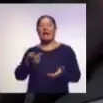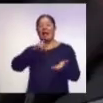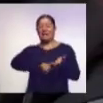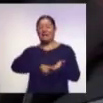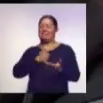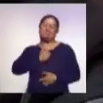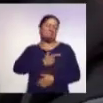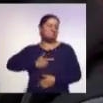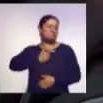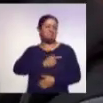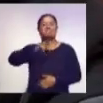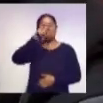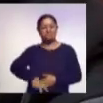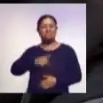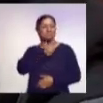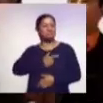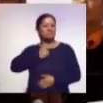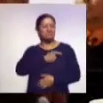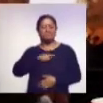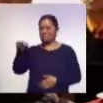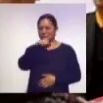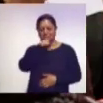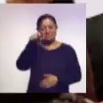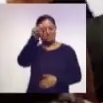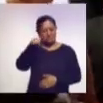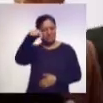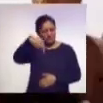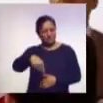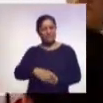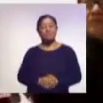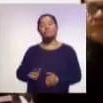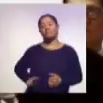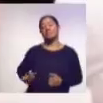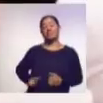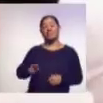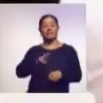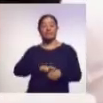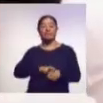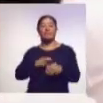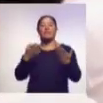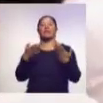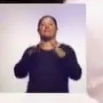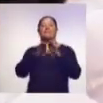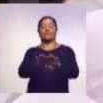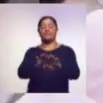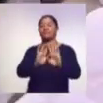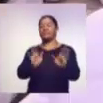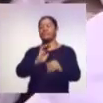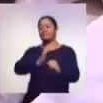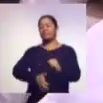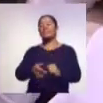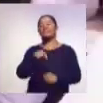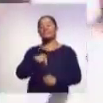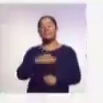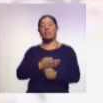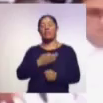gusto que los tengamos aquí. El gobernador Mena cerró su intervención resaltando el buen momento por el cual transita